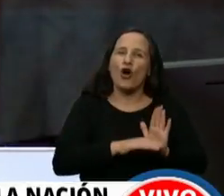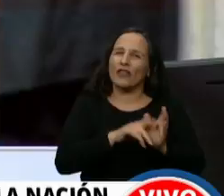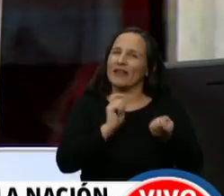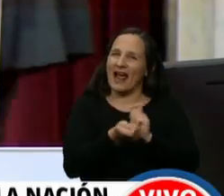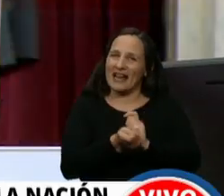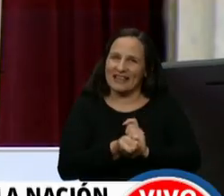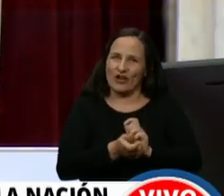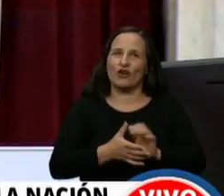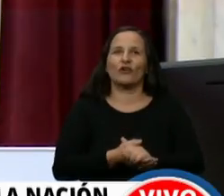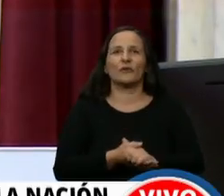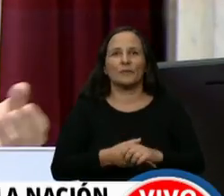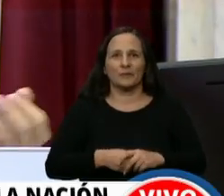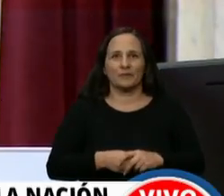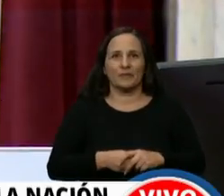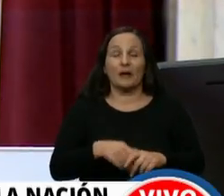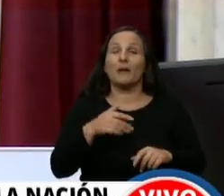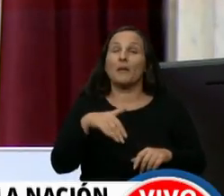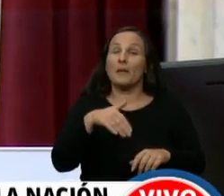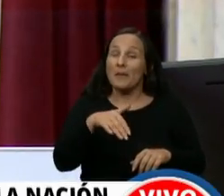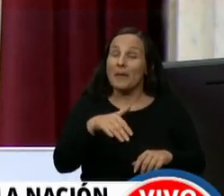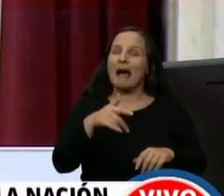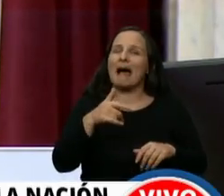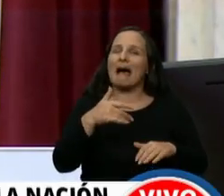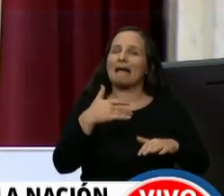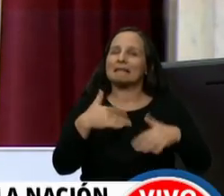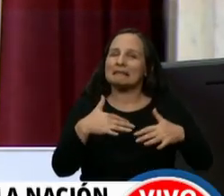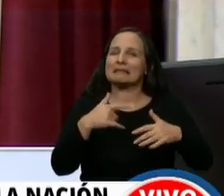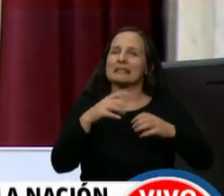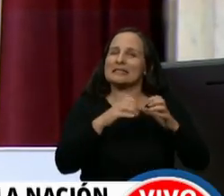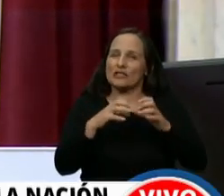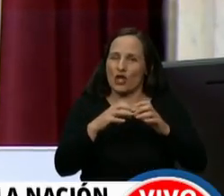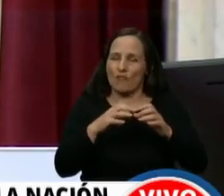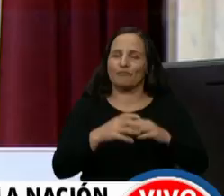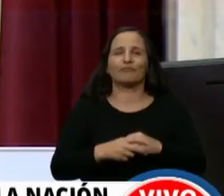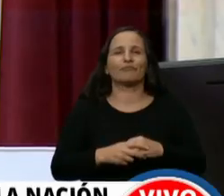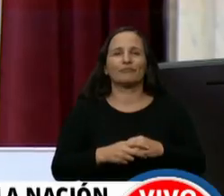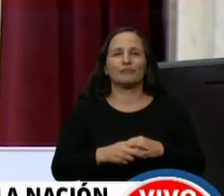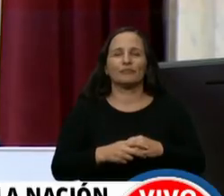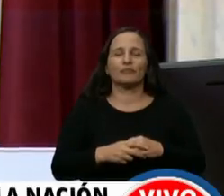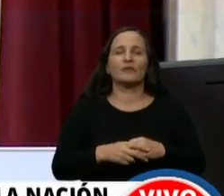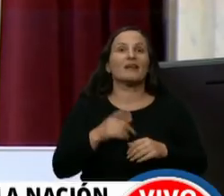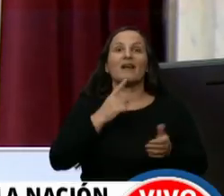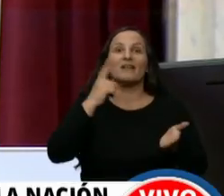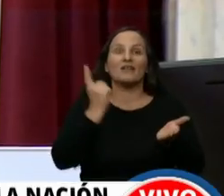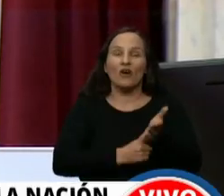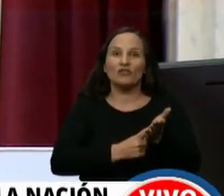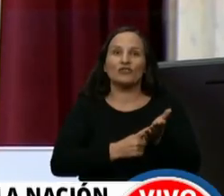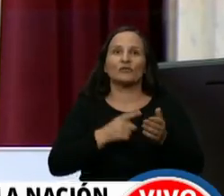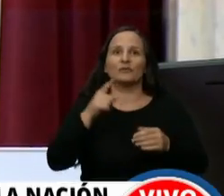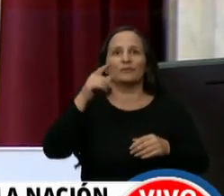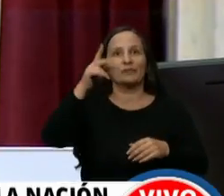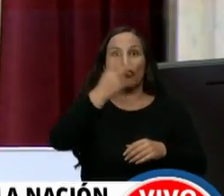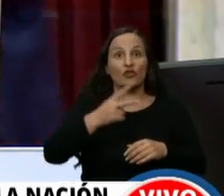a fin de agilizar el desarrollo de la sesión la orden del día